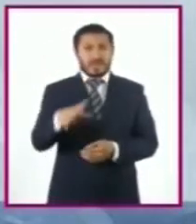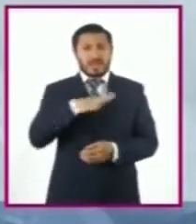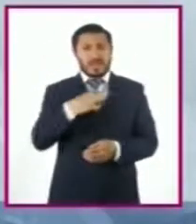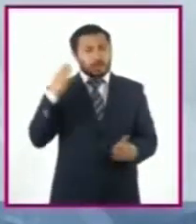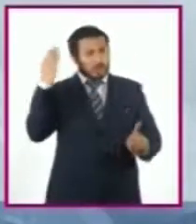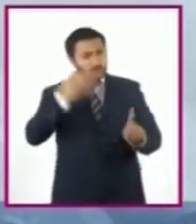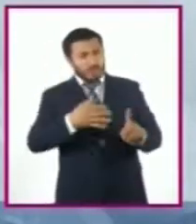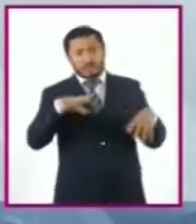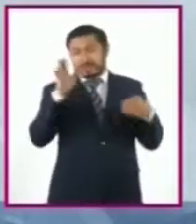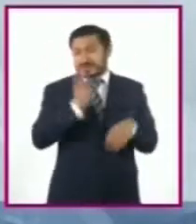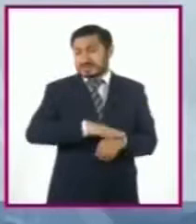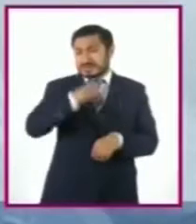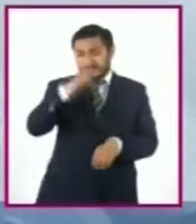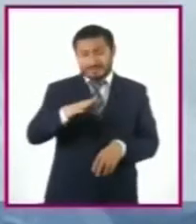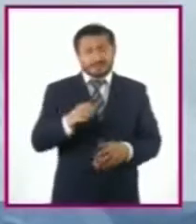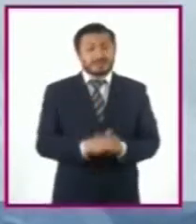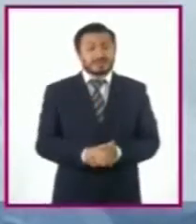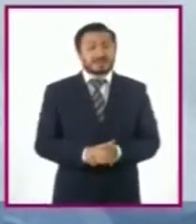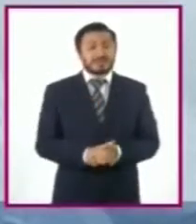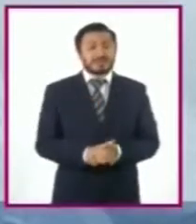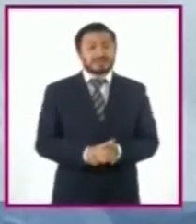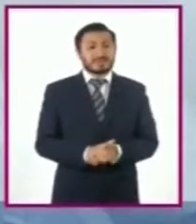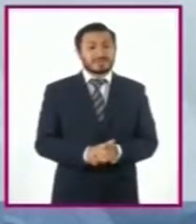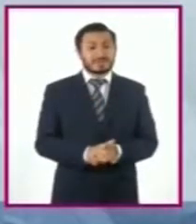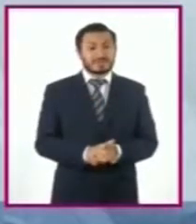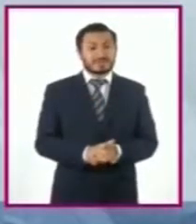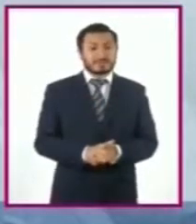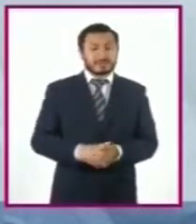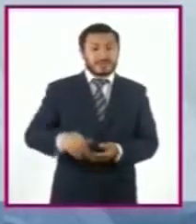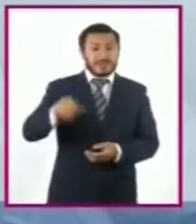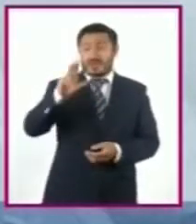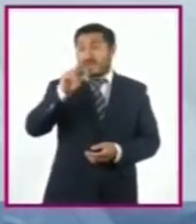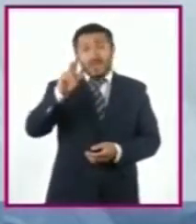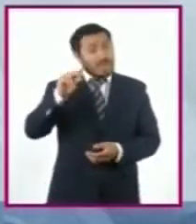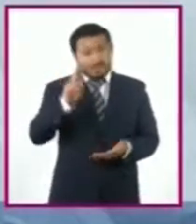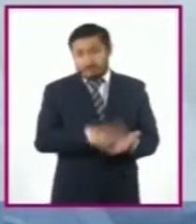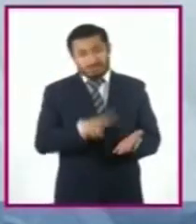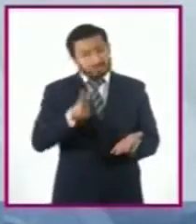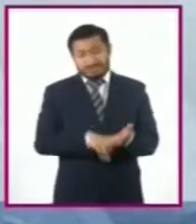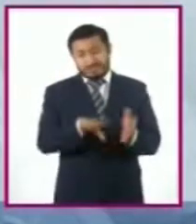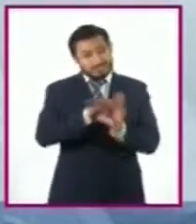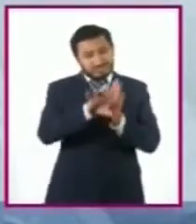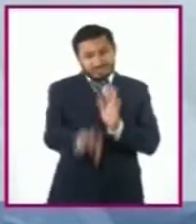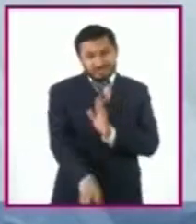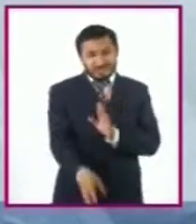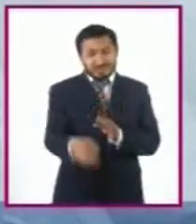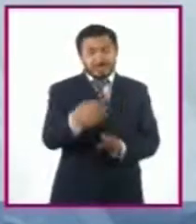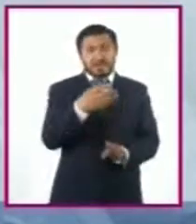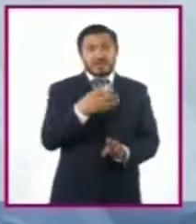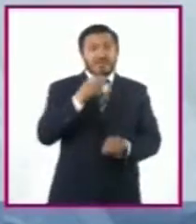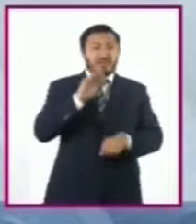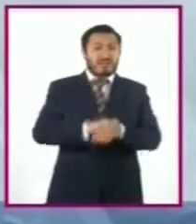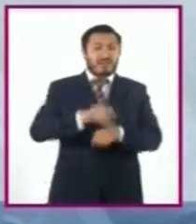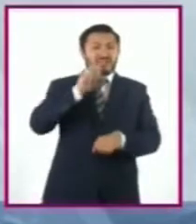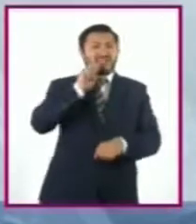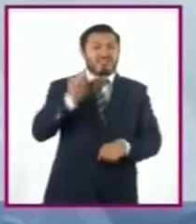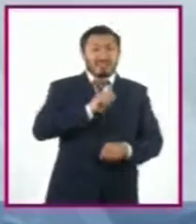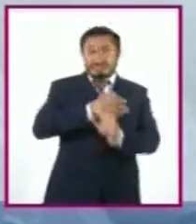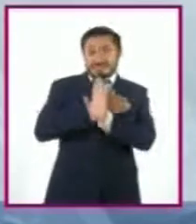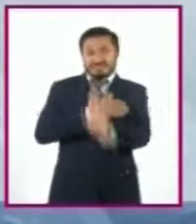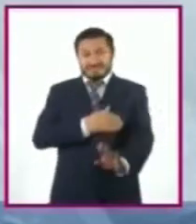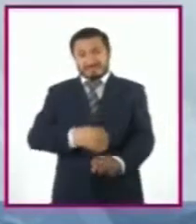concentró, sobre todo, en retratar lo que consideraba antivalores, como por ejemplo la enemistad, el egoísmo,